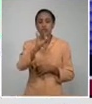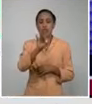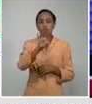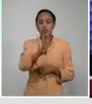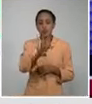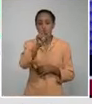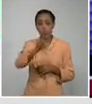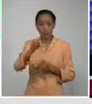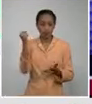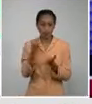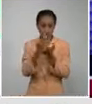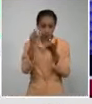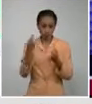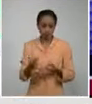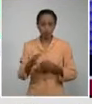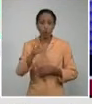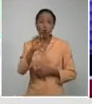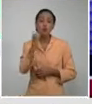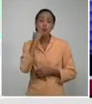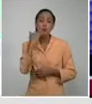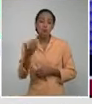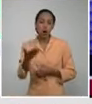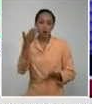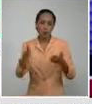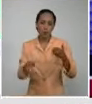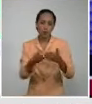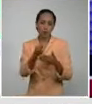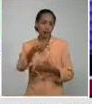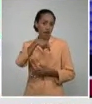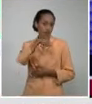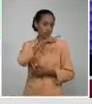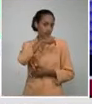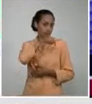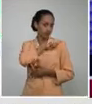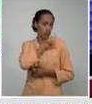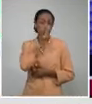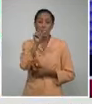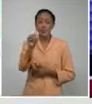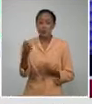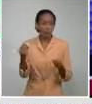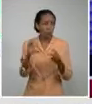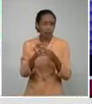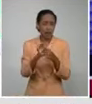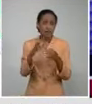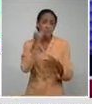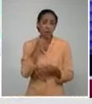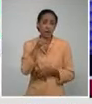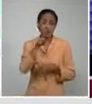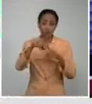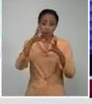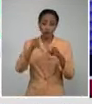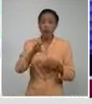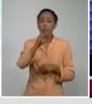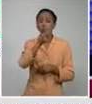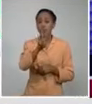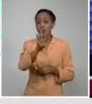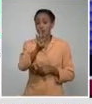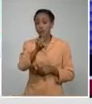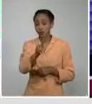confirmados, 8 más que el día anterior. Un crítico más, 31 en total, y 7 graves